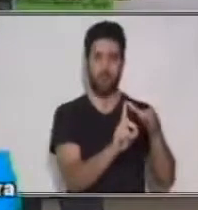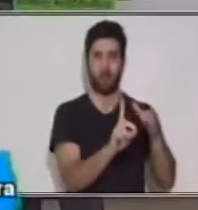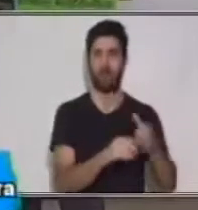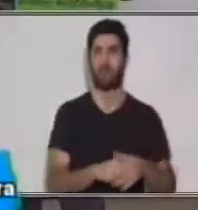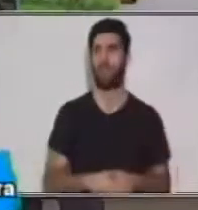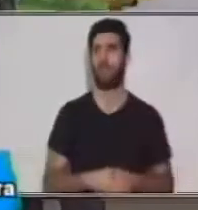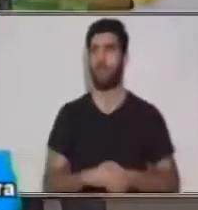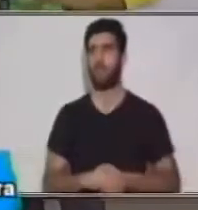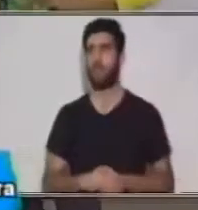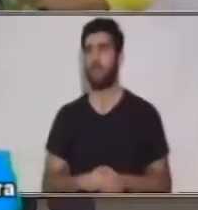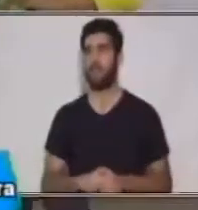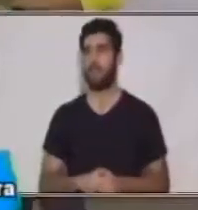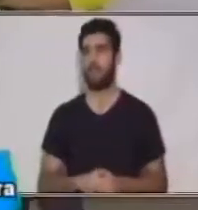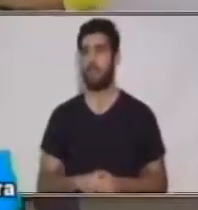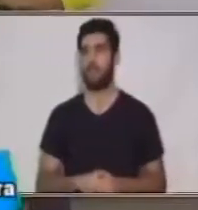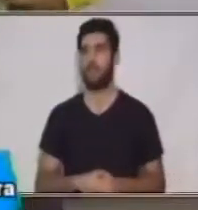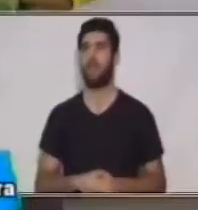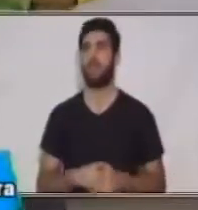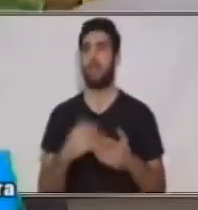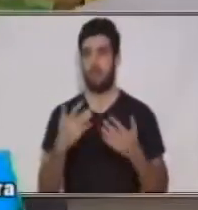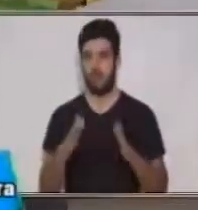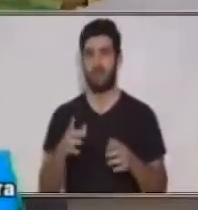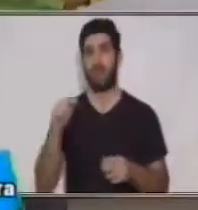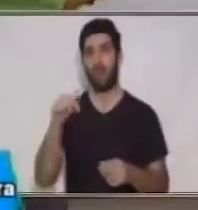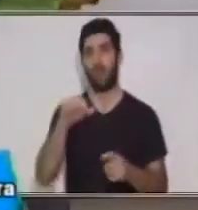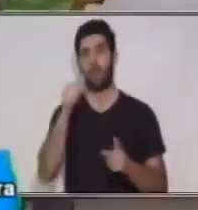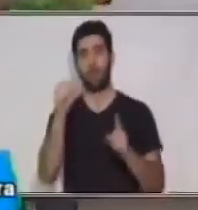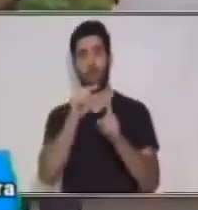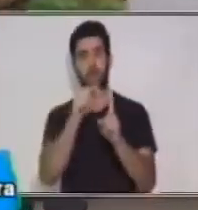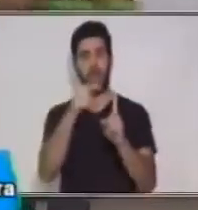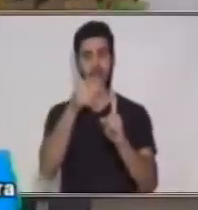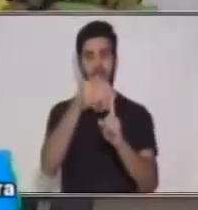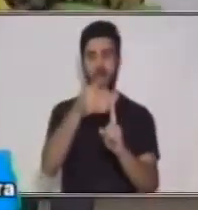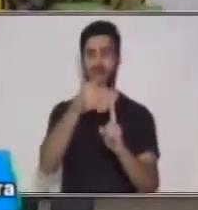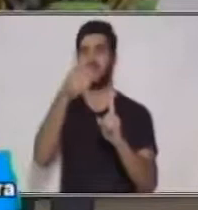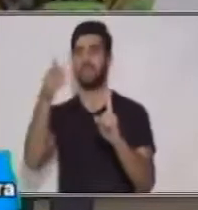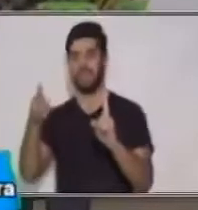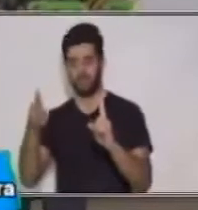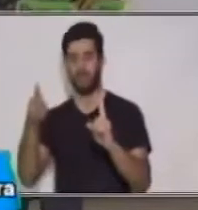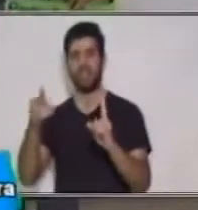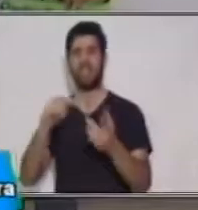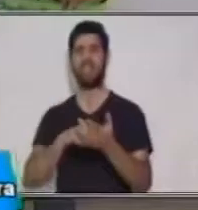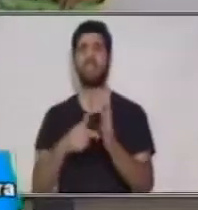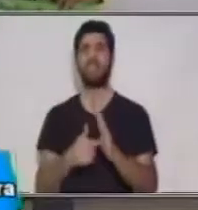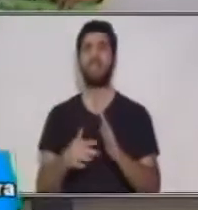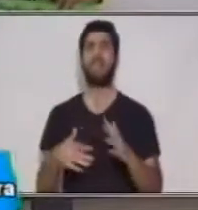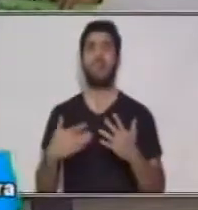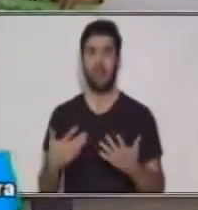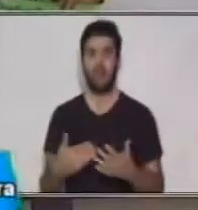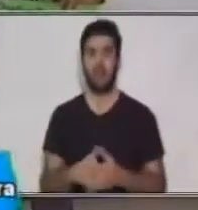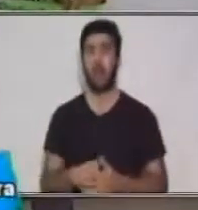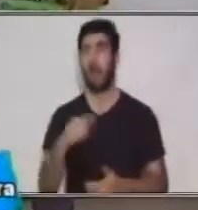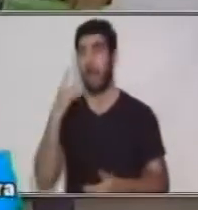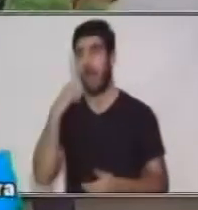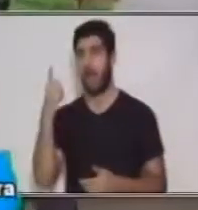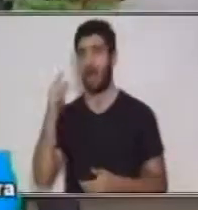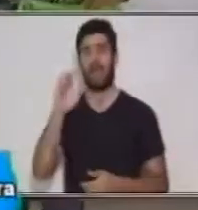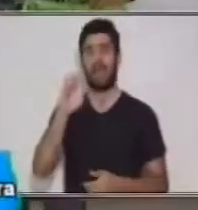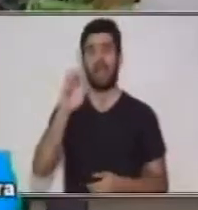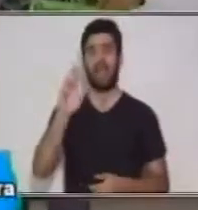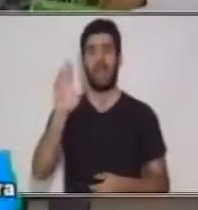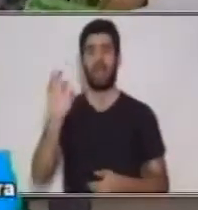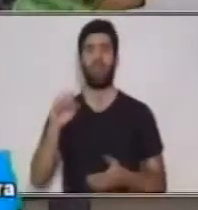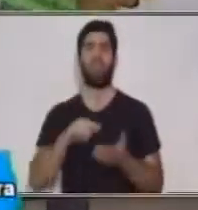palabra flor y ahora le vamos a poner un sufijo, o sea después, ero.